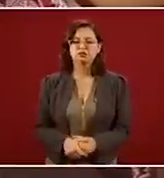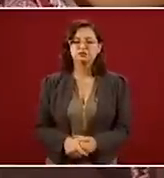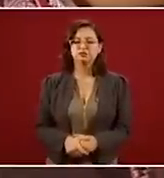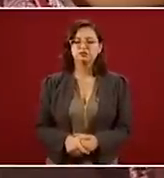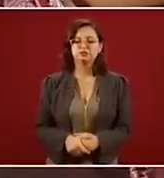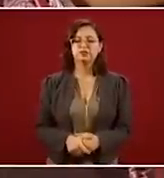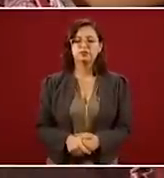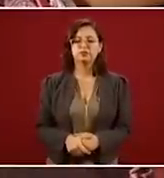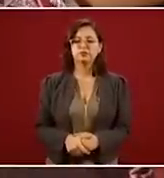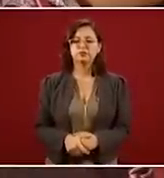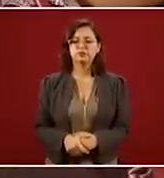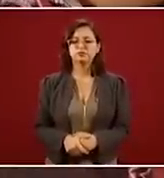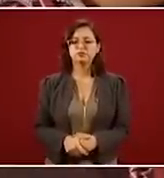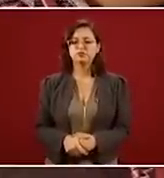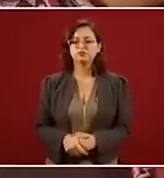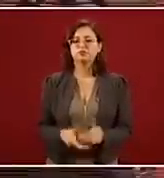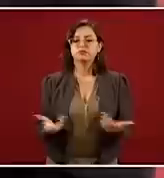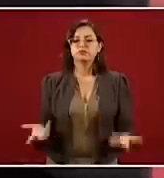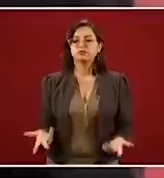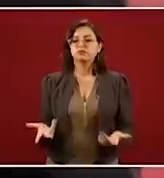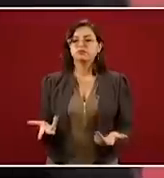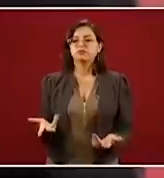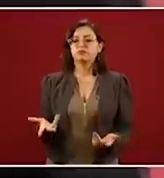Y por abajo,